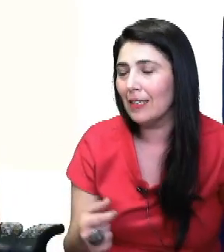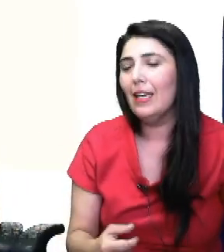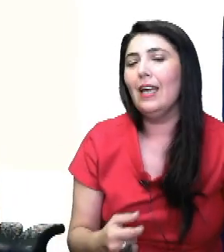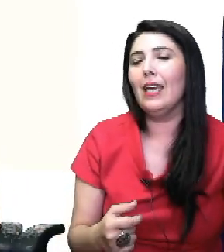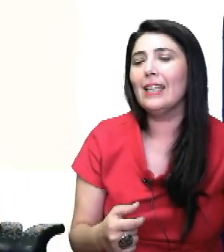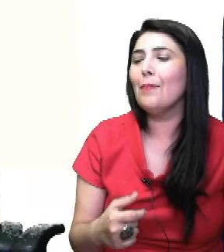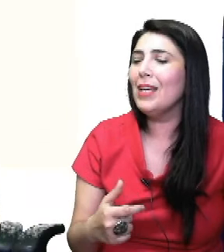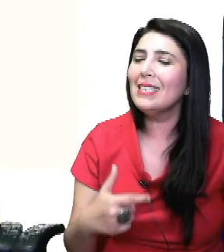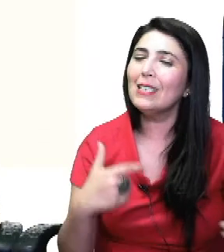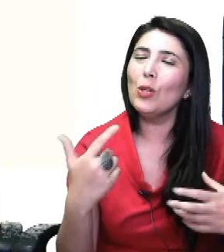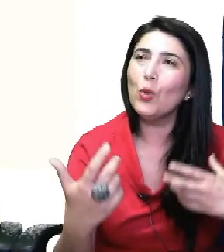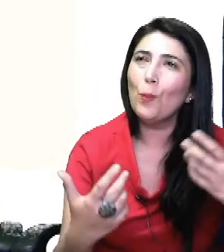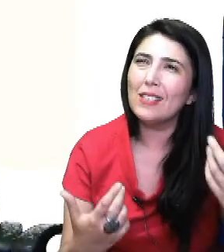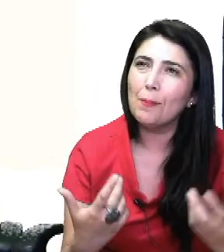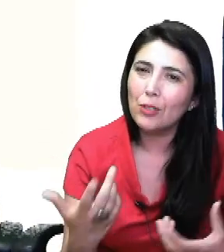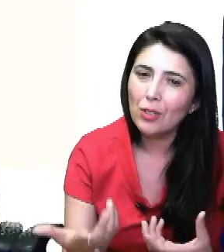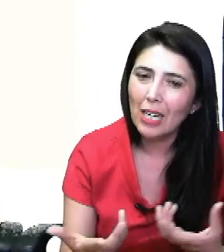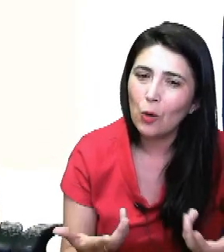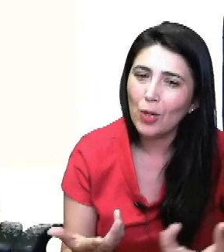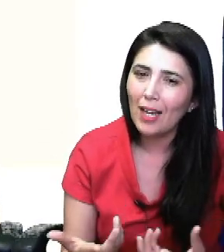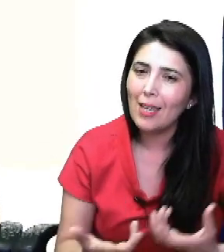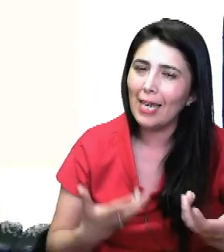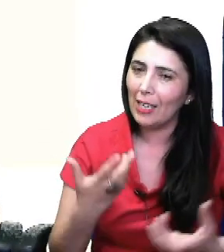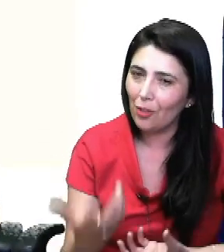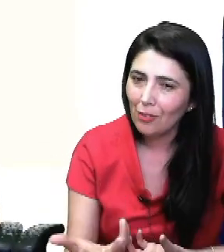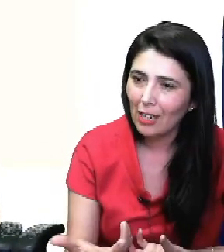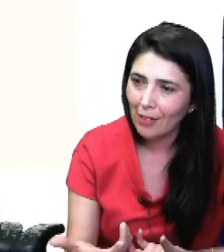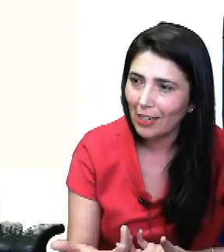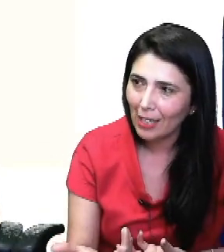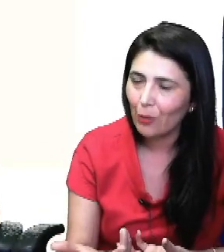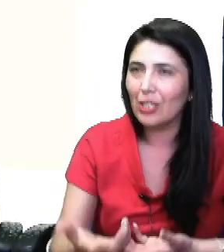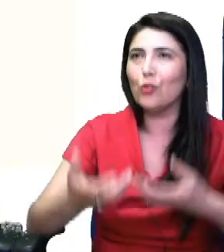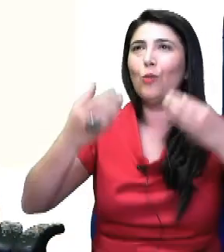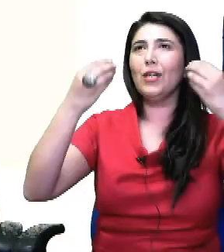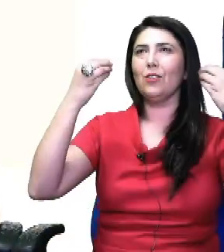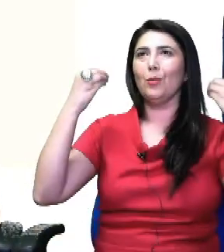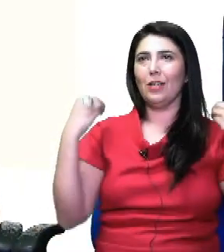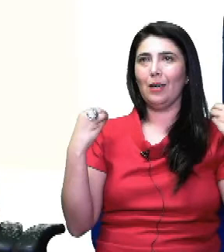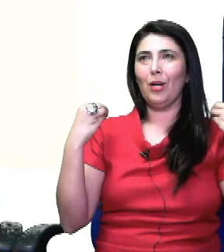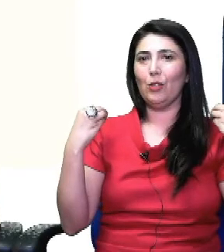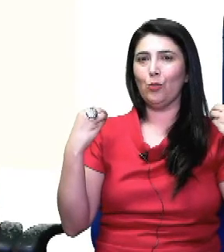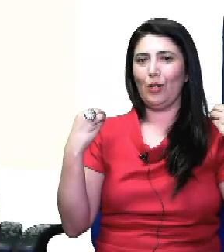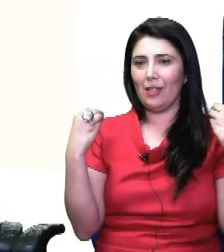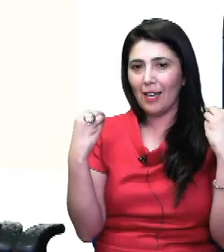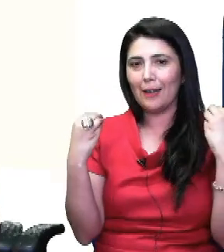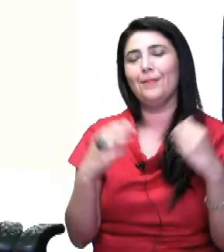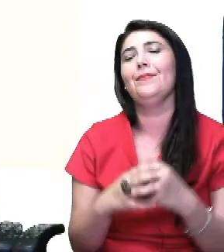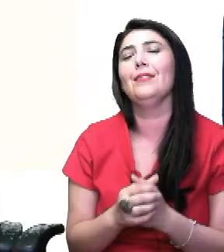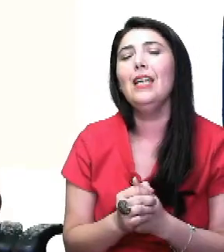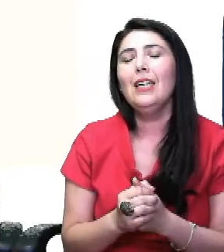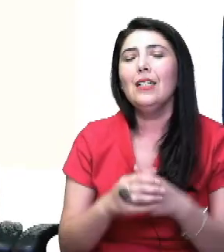albergue. También cuanto participación de la comunidad y en la gestión del albergue, o está solo puesto, por ejemplo, en la